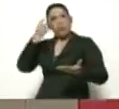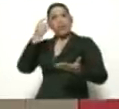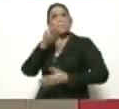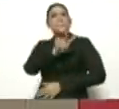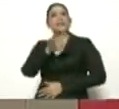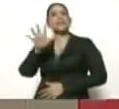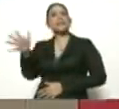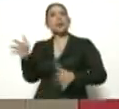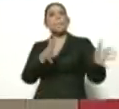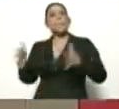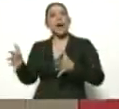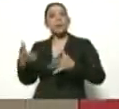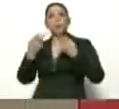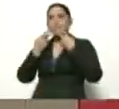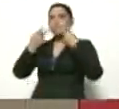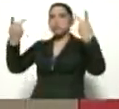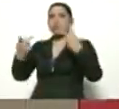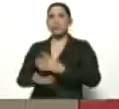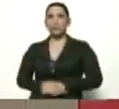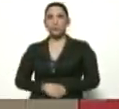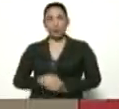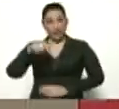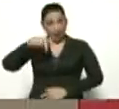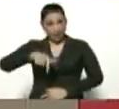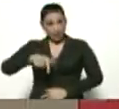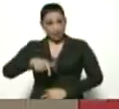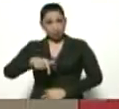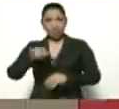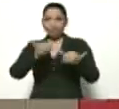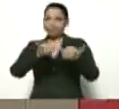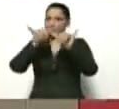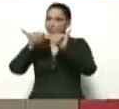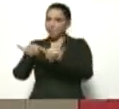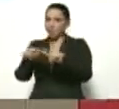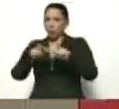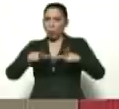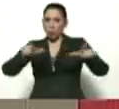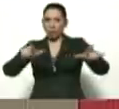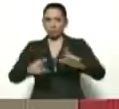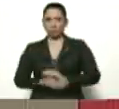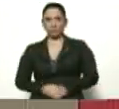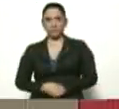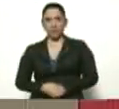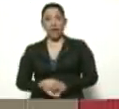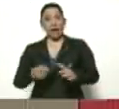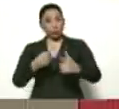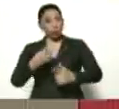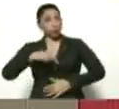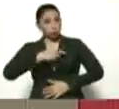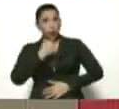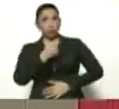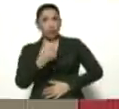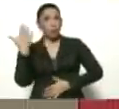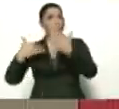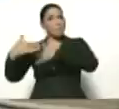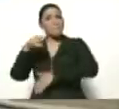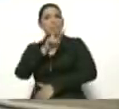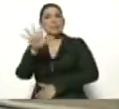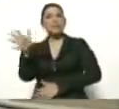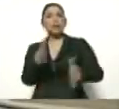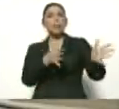marzo en una alocución pública aquí en este mismo recinto resulta que eso dijimos que eso